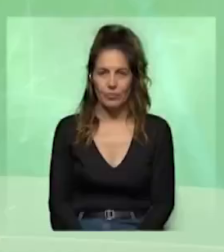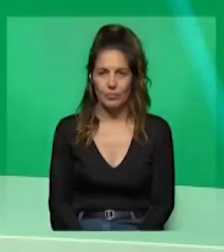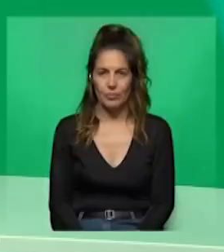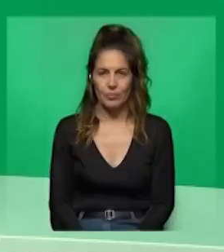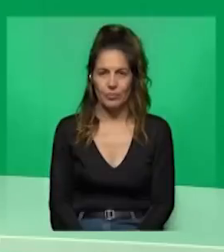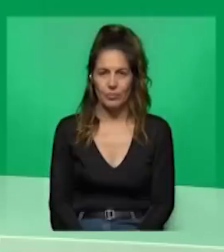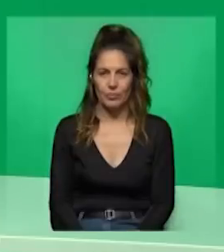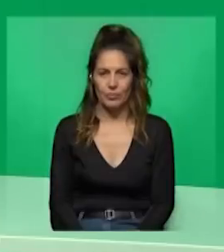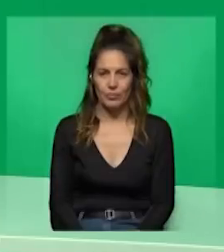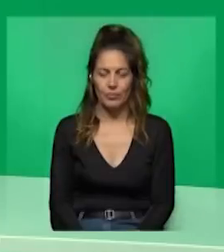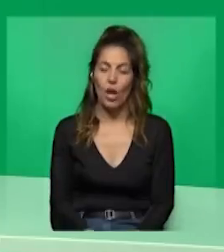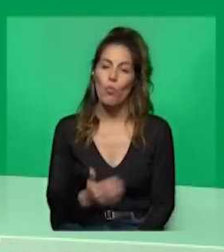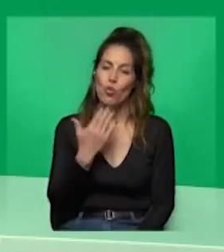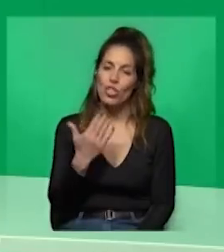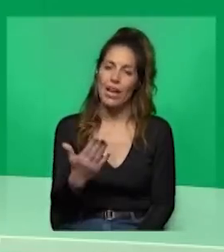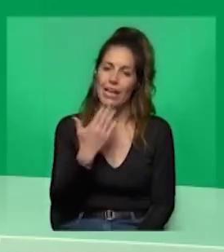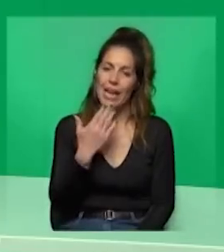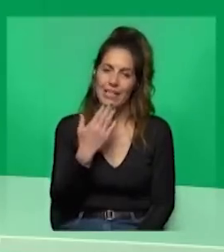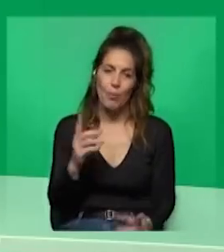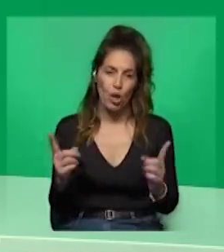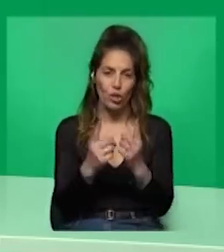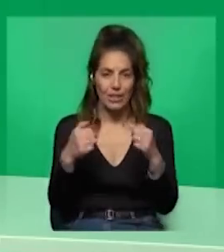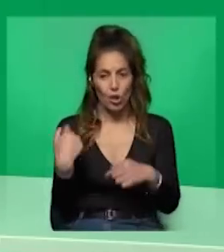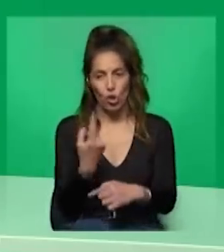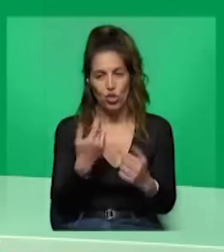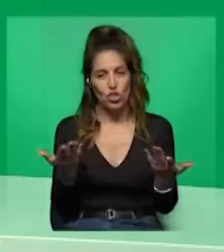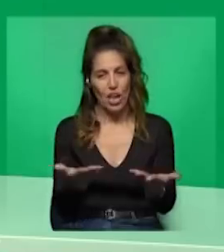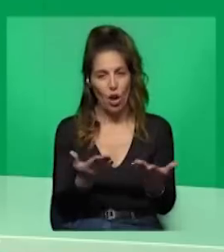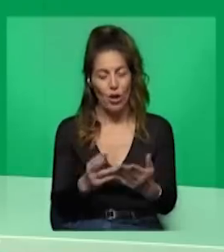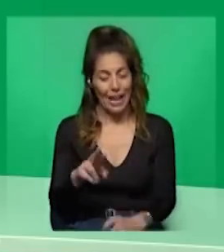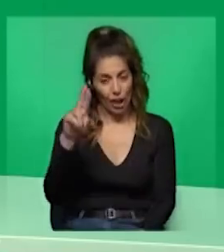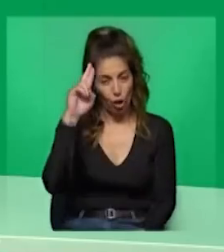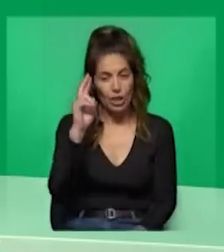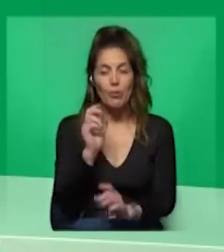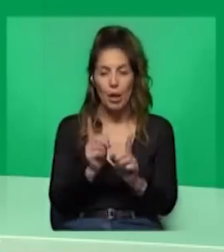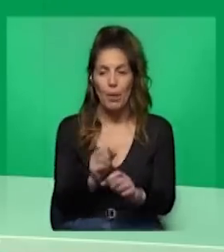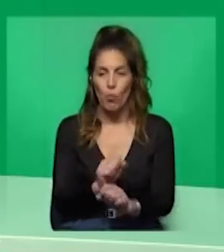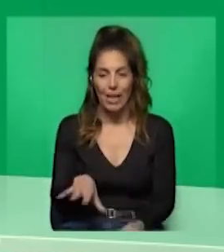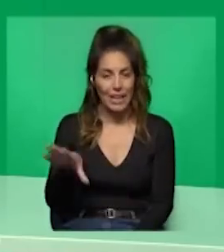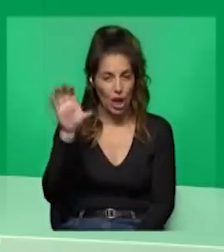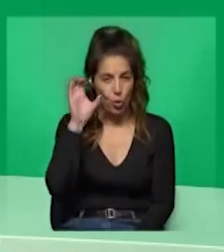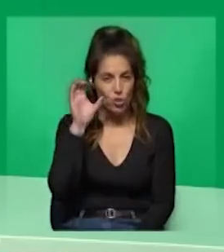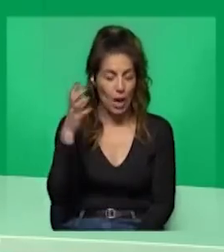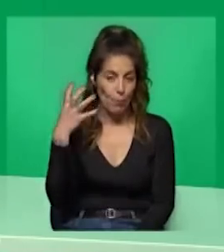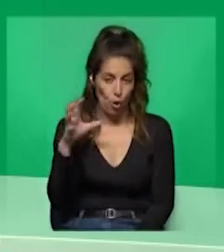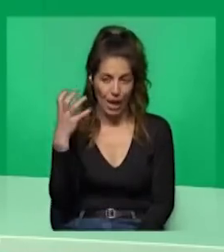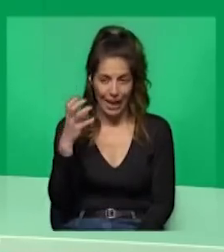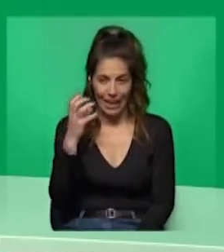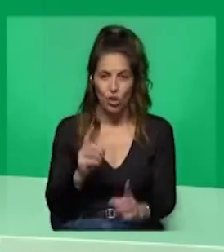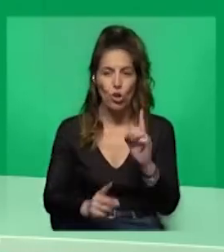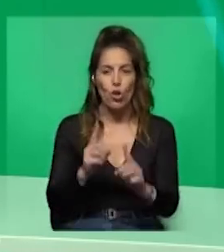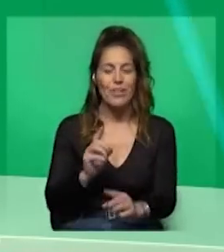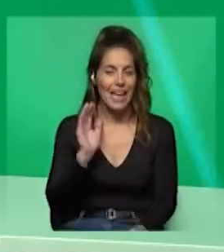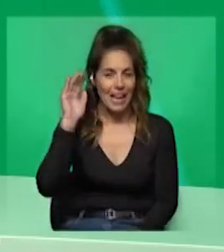Unidos Muchísimas gracias por encontrarse con nosotros a esta hora les recordamos que también nos pueden escuchar por uniradio la radio de la Universidad de la